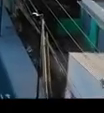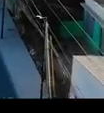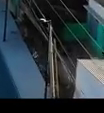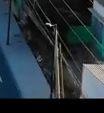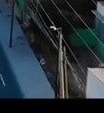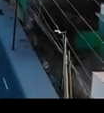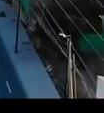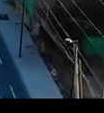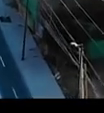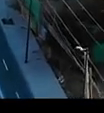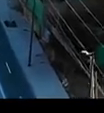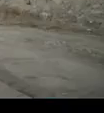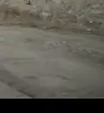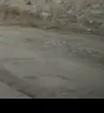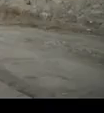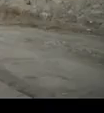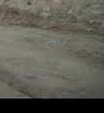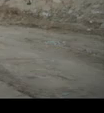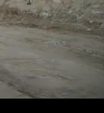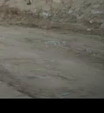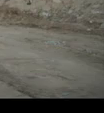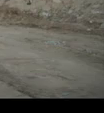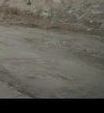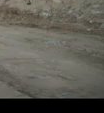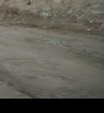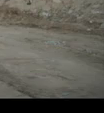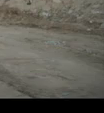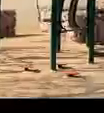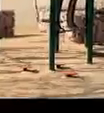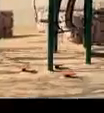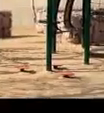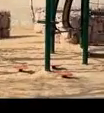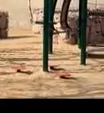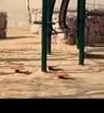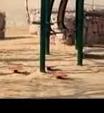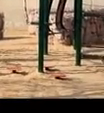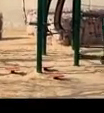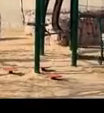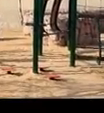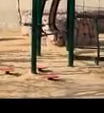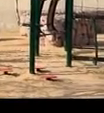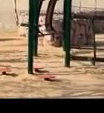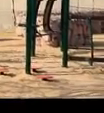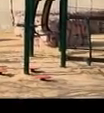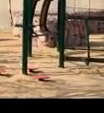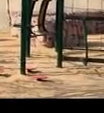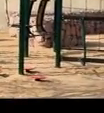En el plano pues, se ve muy bonito, va a quedar muy bonito.